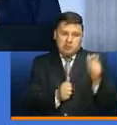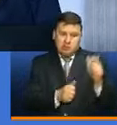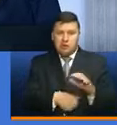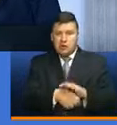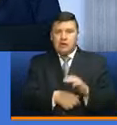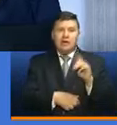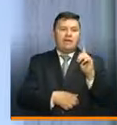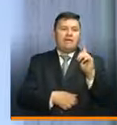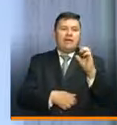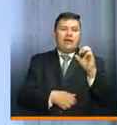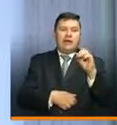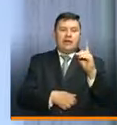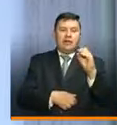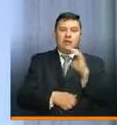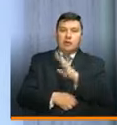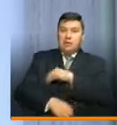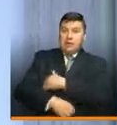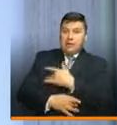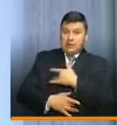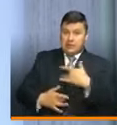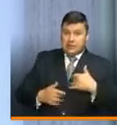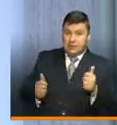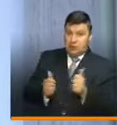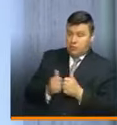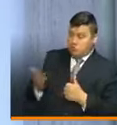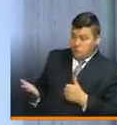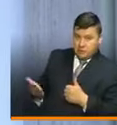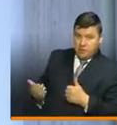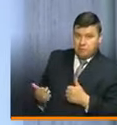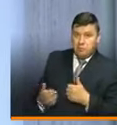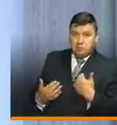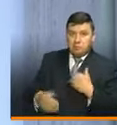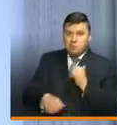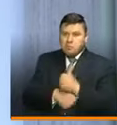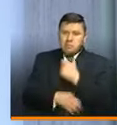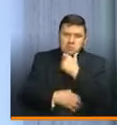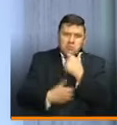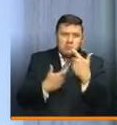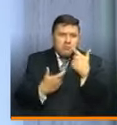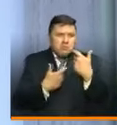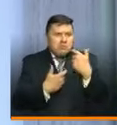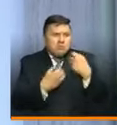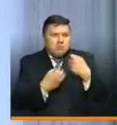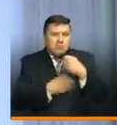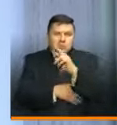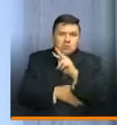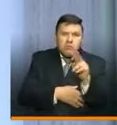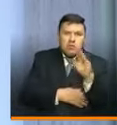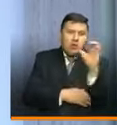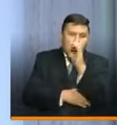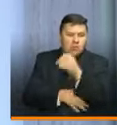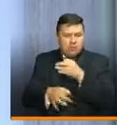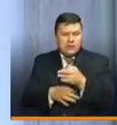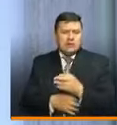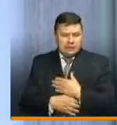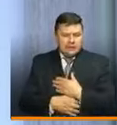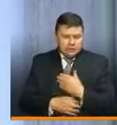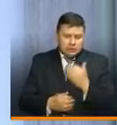doctor Fernando Ruiz, ministro de Salud. Él está en esta tarea de pedagogía permanente a los colombianos,